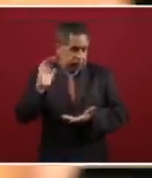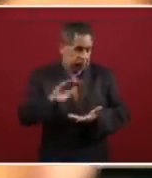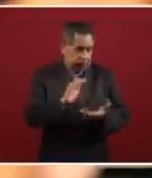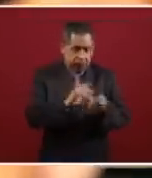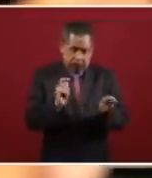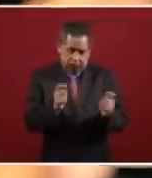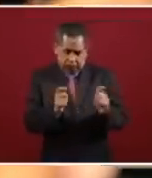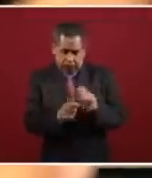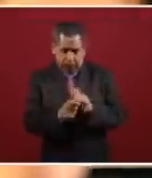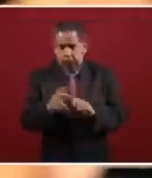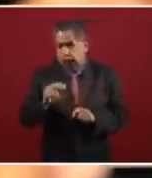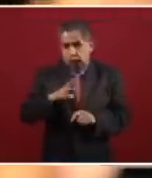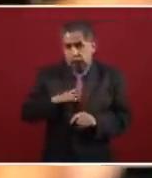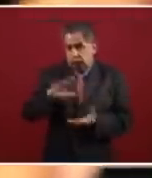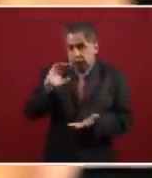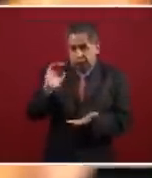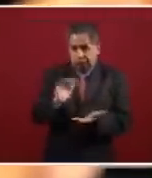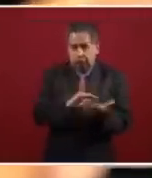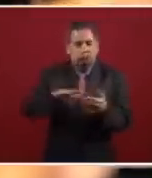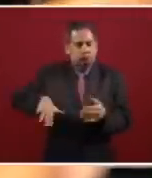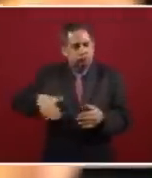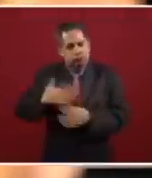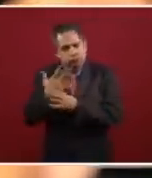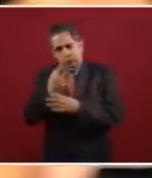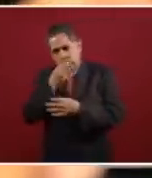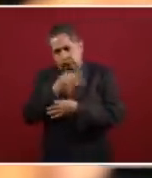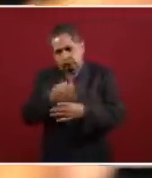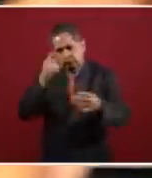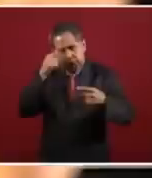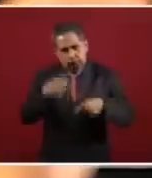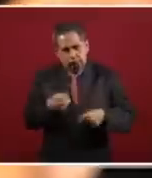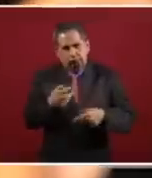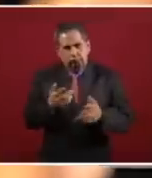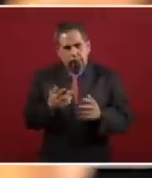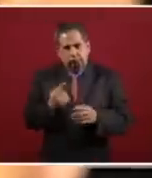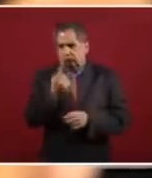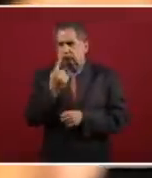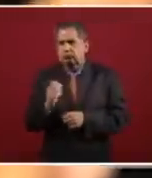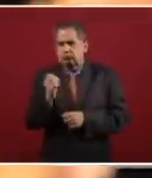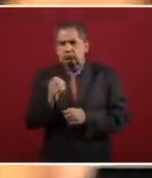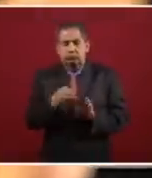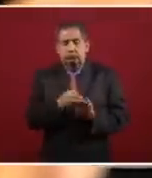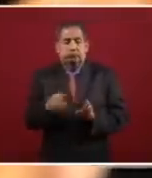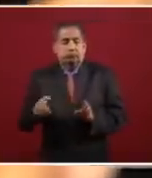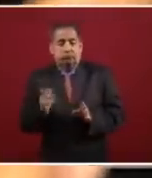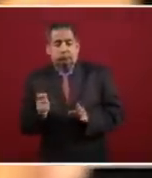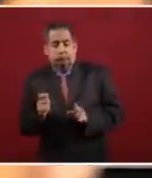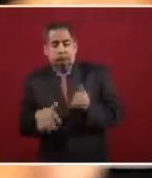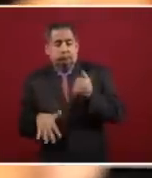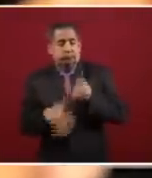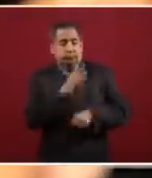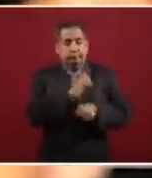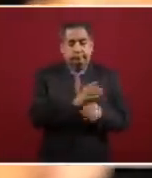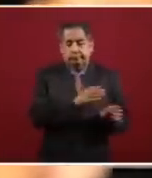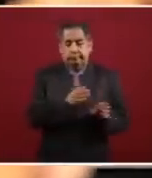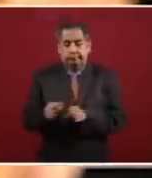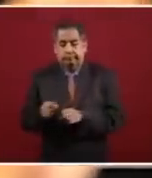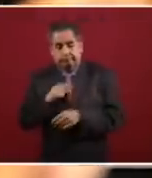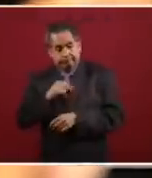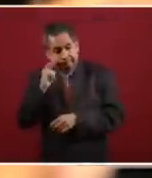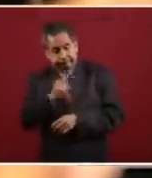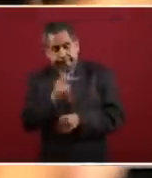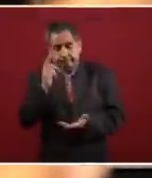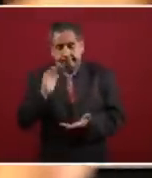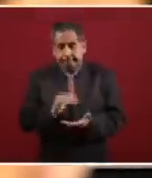ajuste de precios o no hay reducción de precios como usted anunció para este 1 de octubre, porque hoy ya pasó esta quincena y no hemos visto